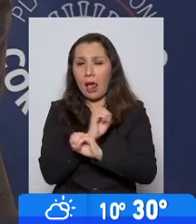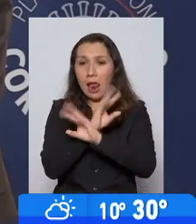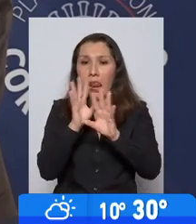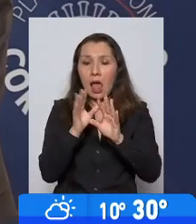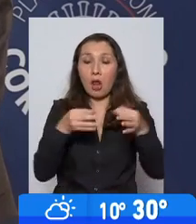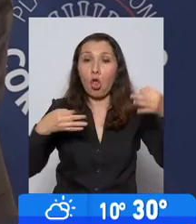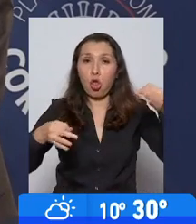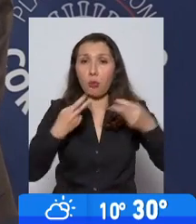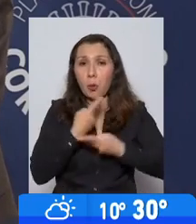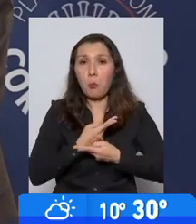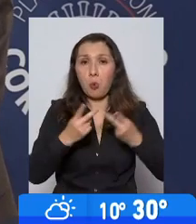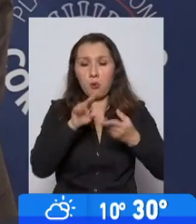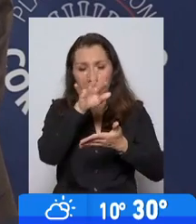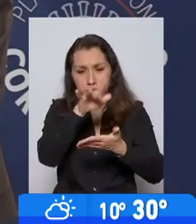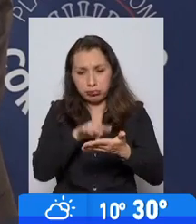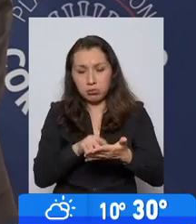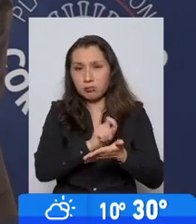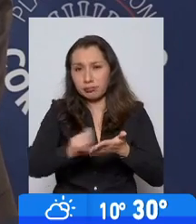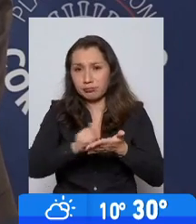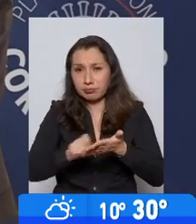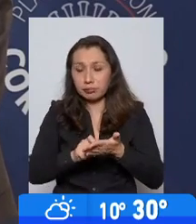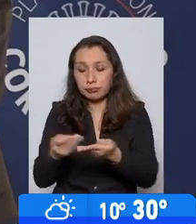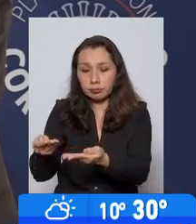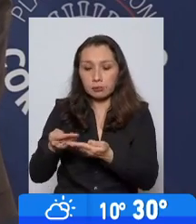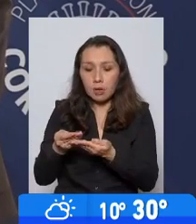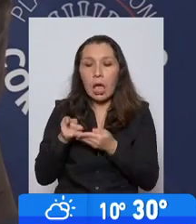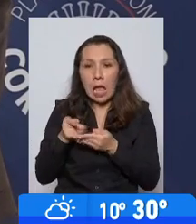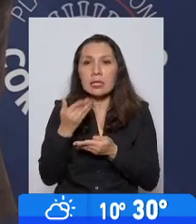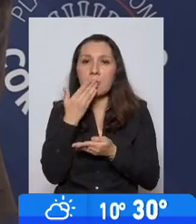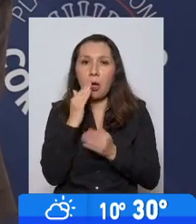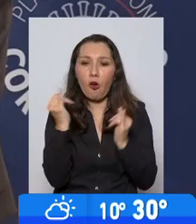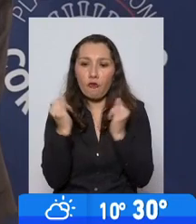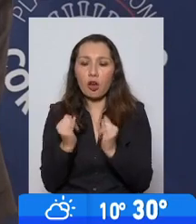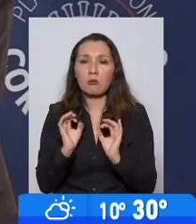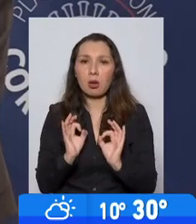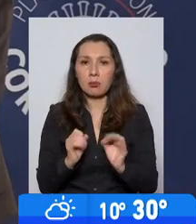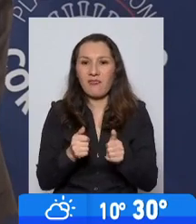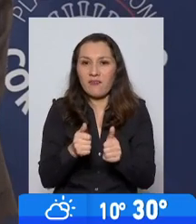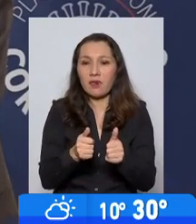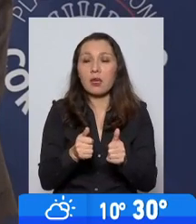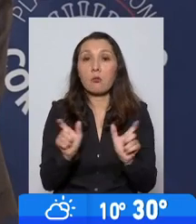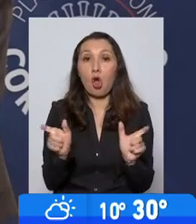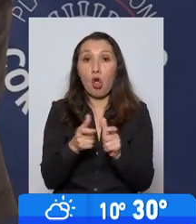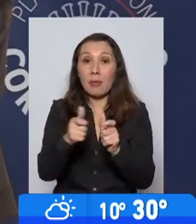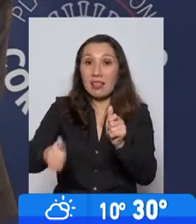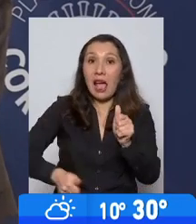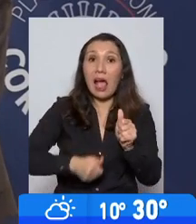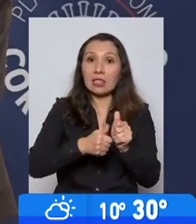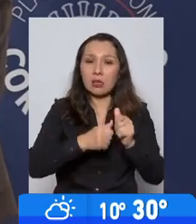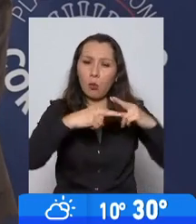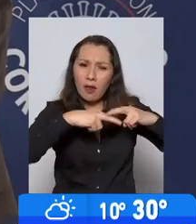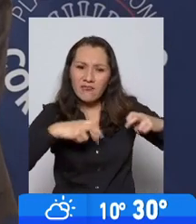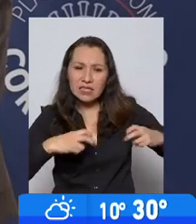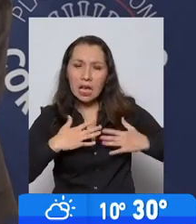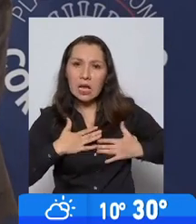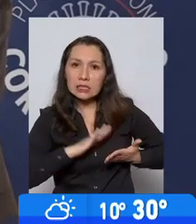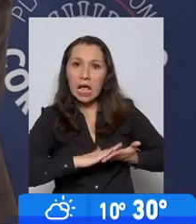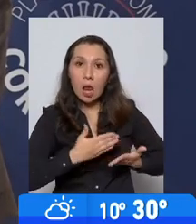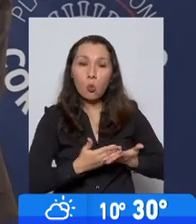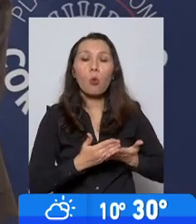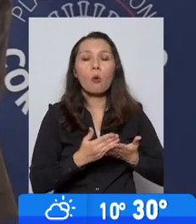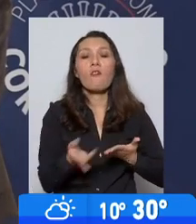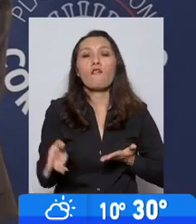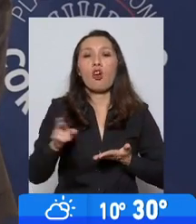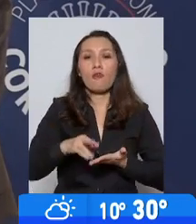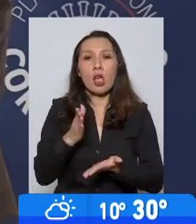en un documento público en cuál le parece es la forma correcta al Comité Asesor de Epidemiólogos de retomar